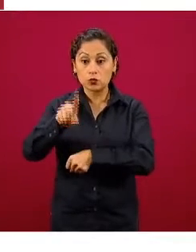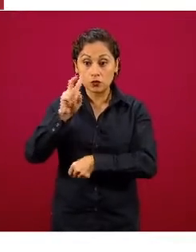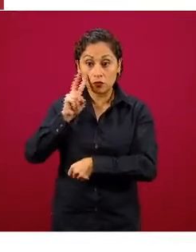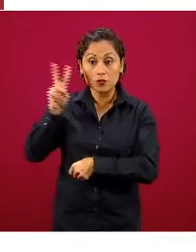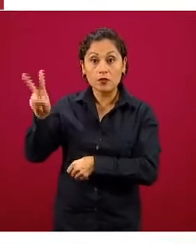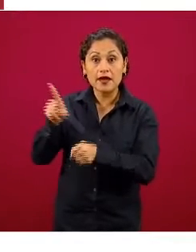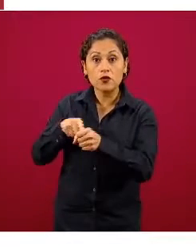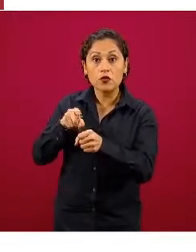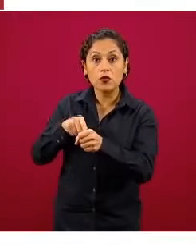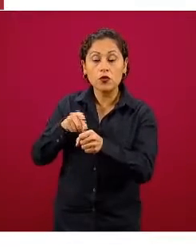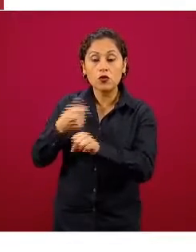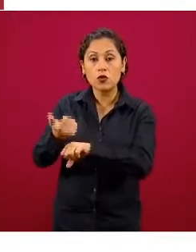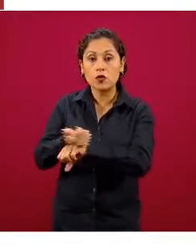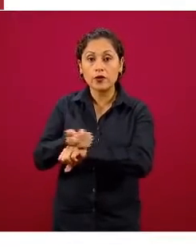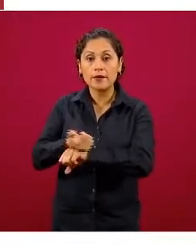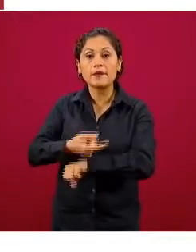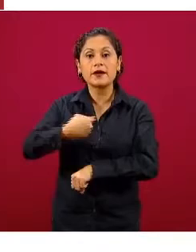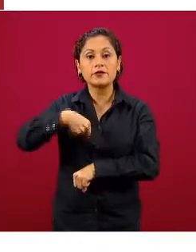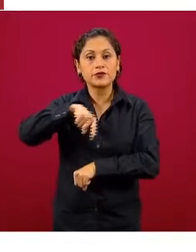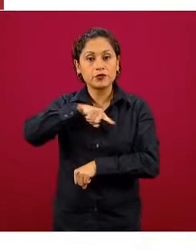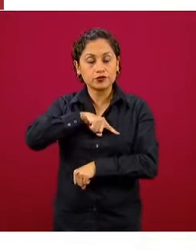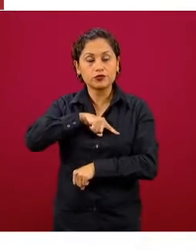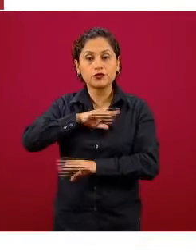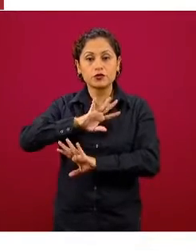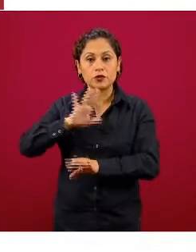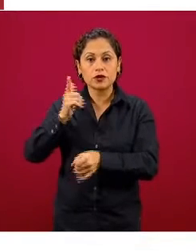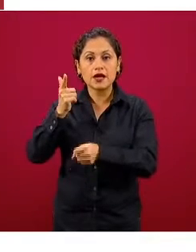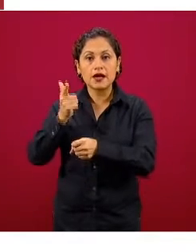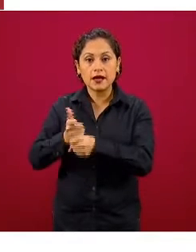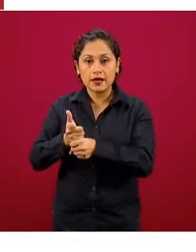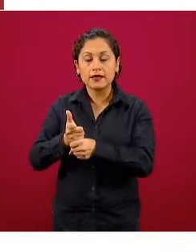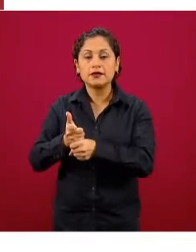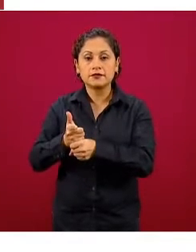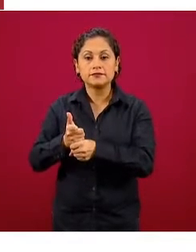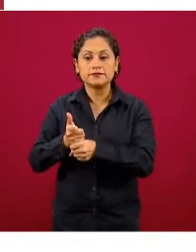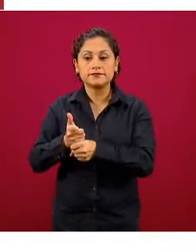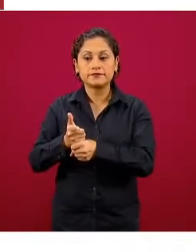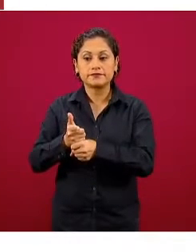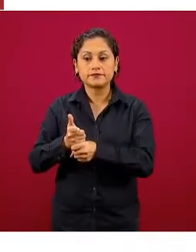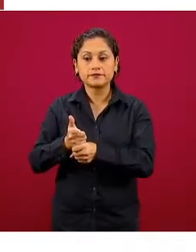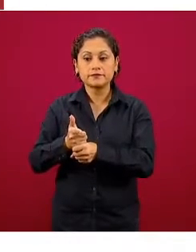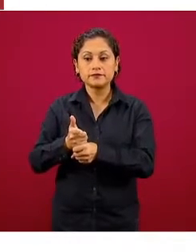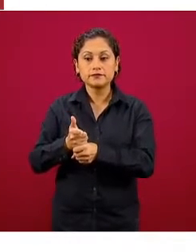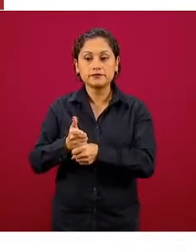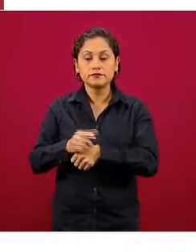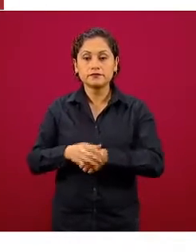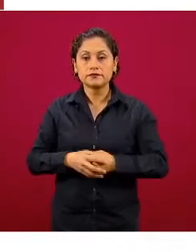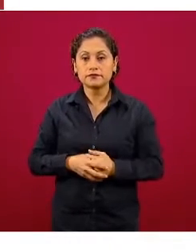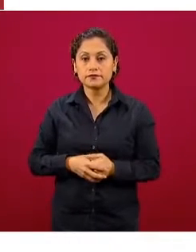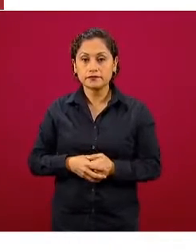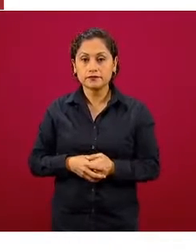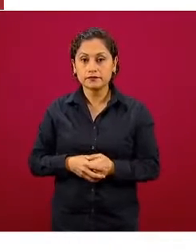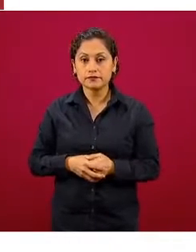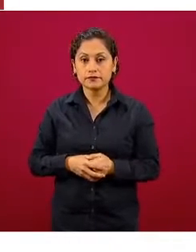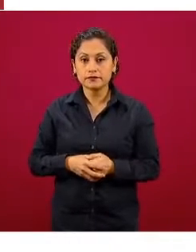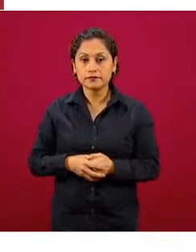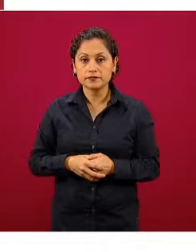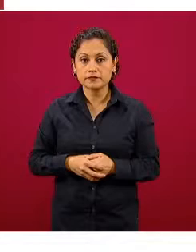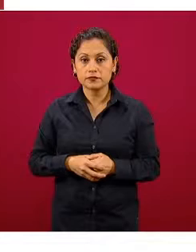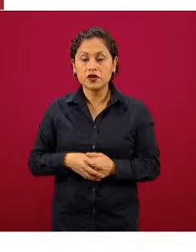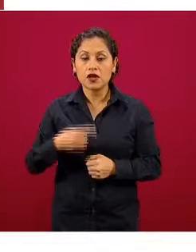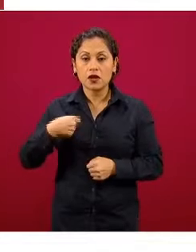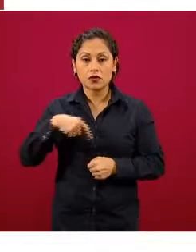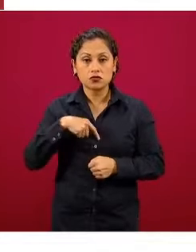amarillo es lo que consideramos que puede ser el escenario que se parece más a lo que hemos venido